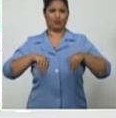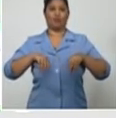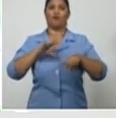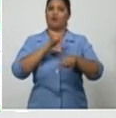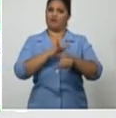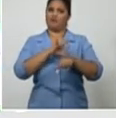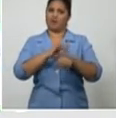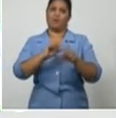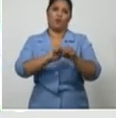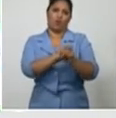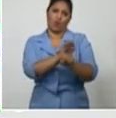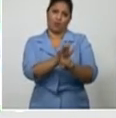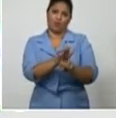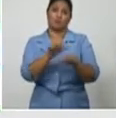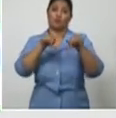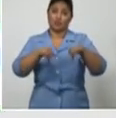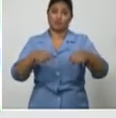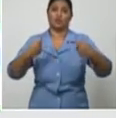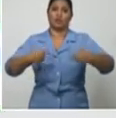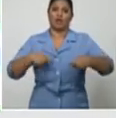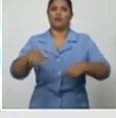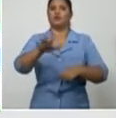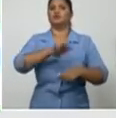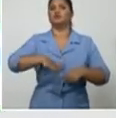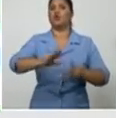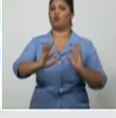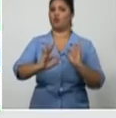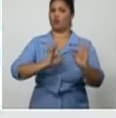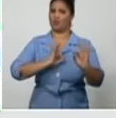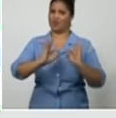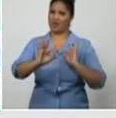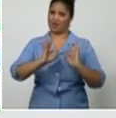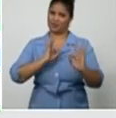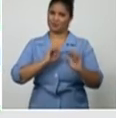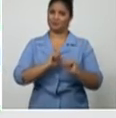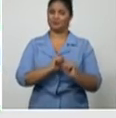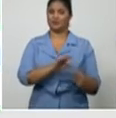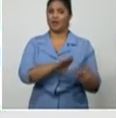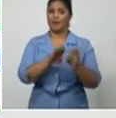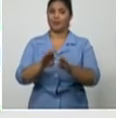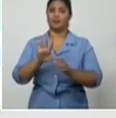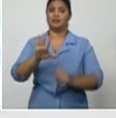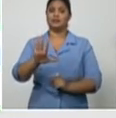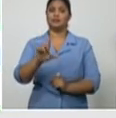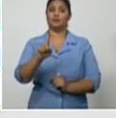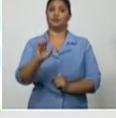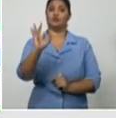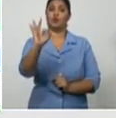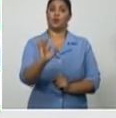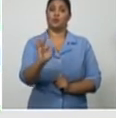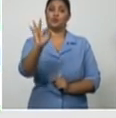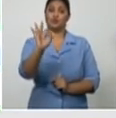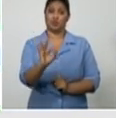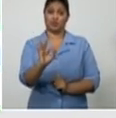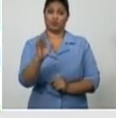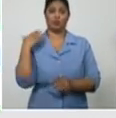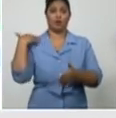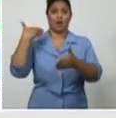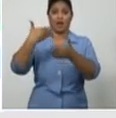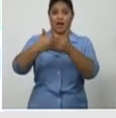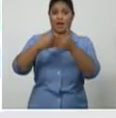diagnosticados en Cuba, el 51% pues han estado asintomáticos en el momento que se ha hecho el